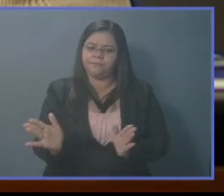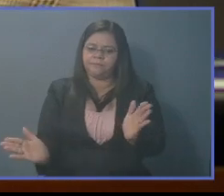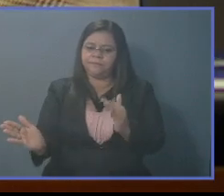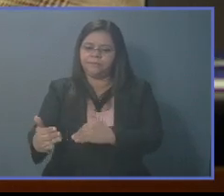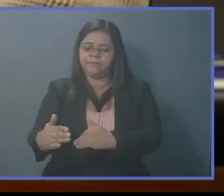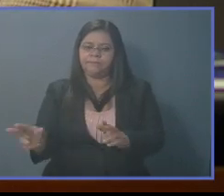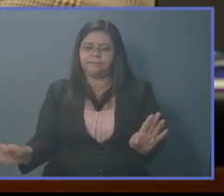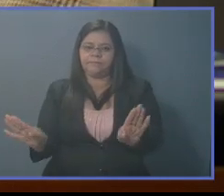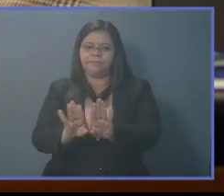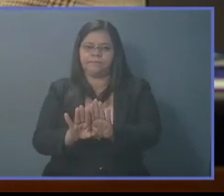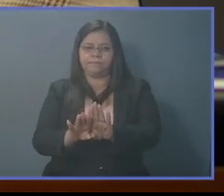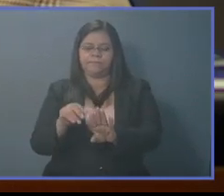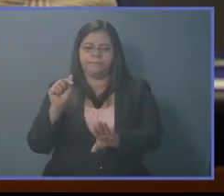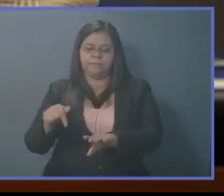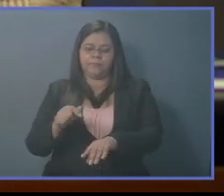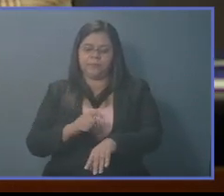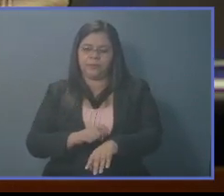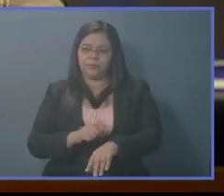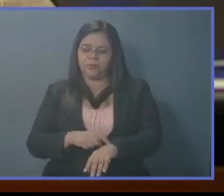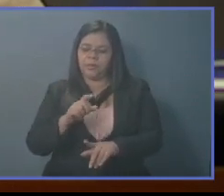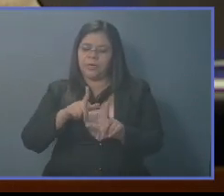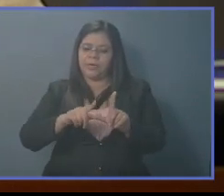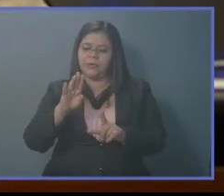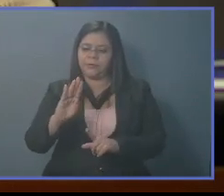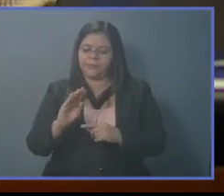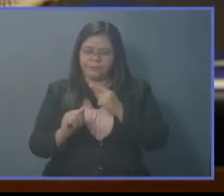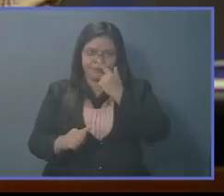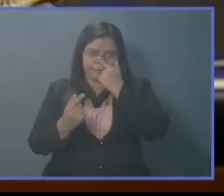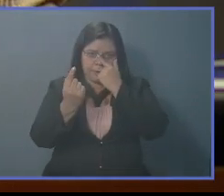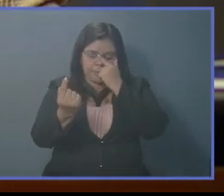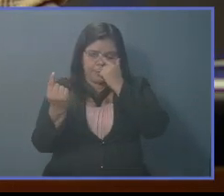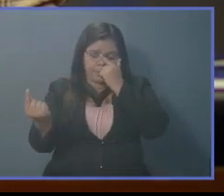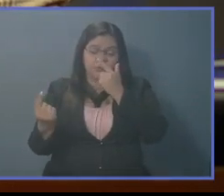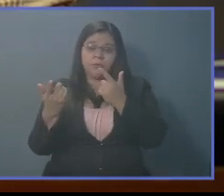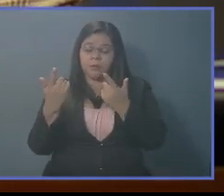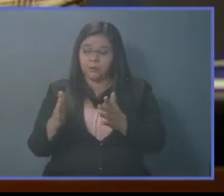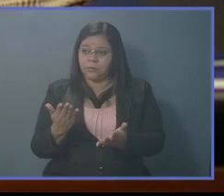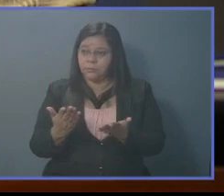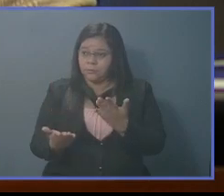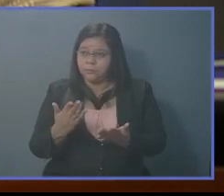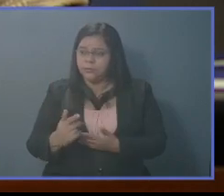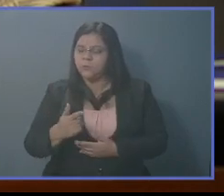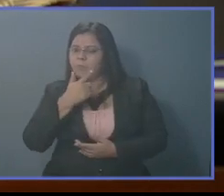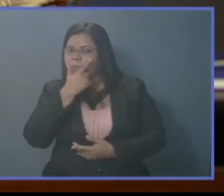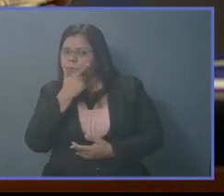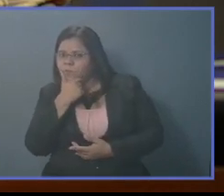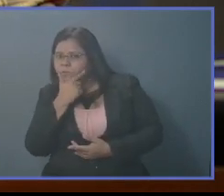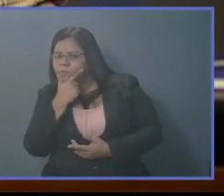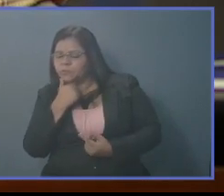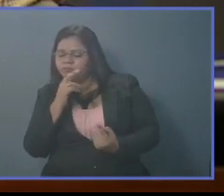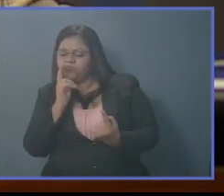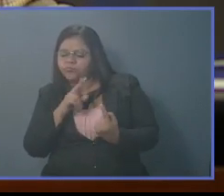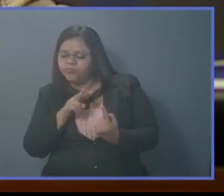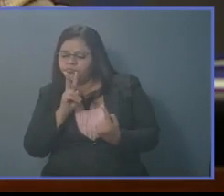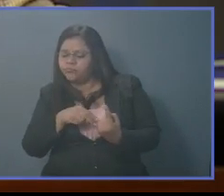la vigencia de esta ley. B. Las personas que consideren casos sospechosos, las personas definidas